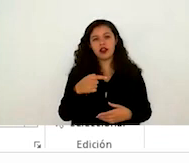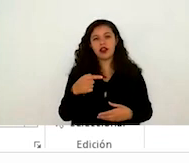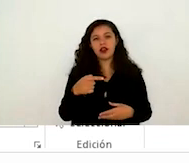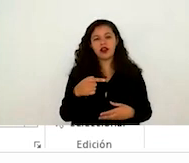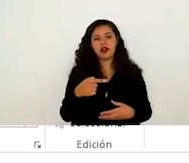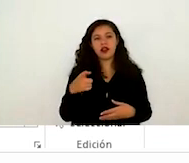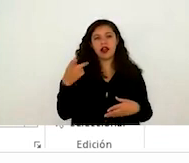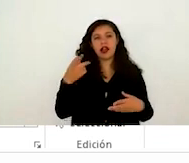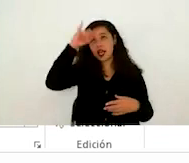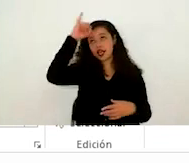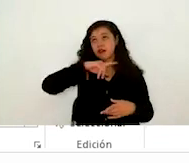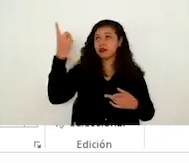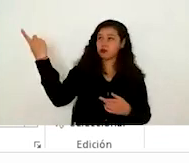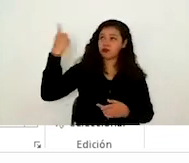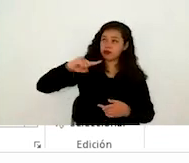el superior